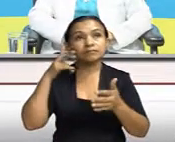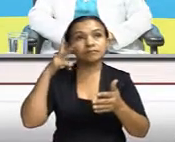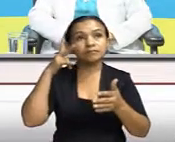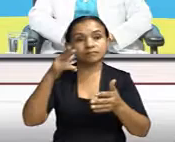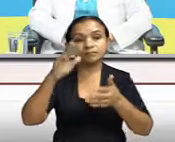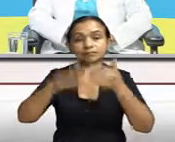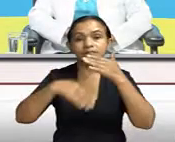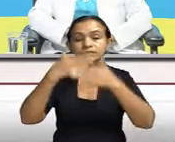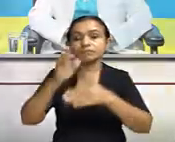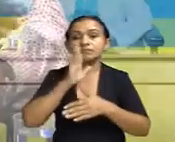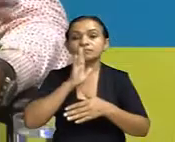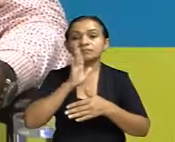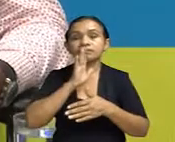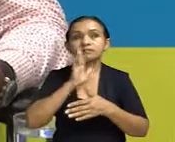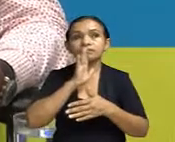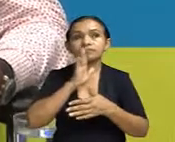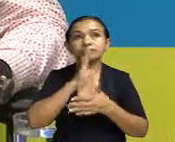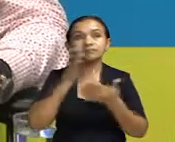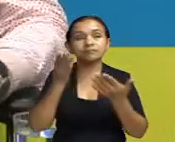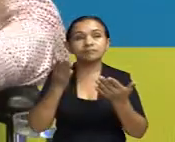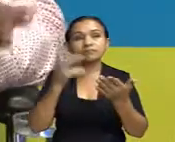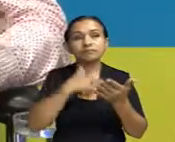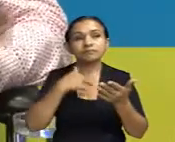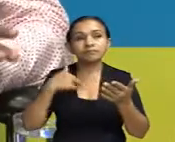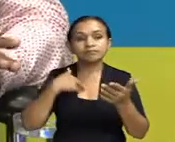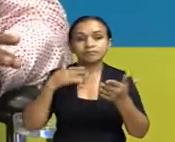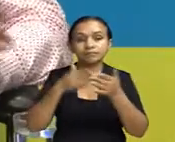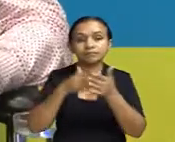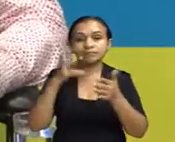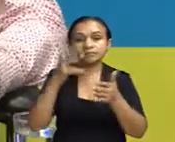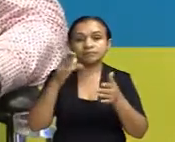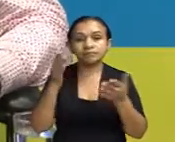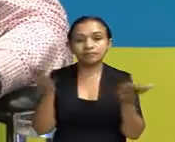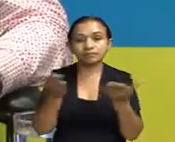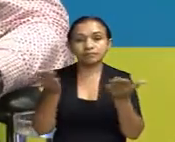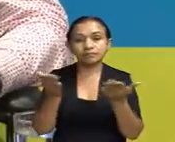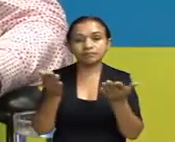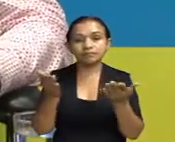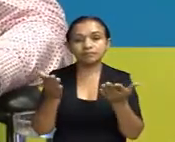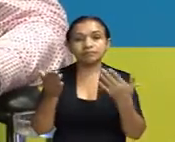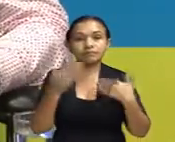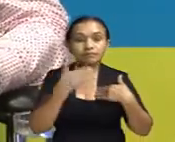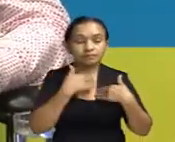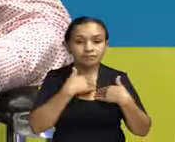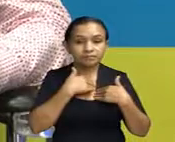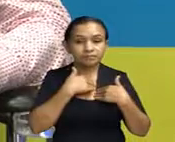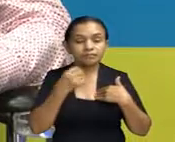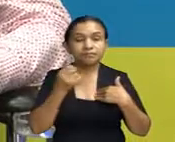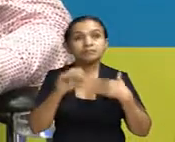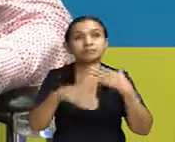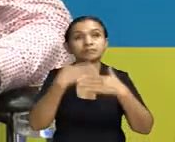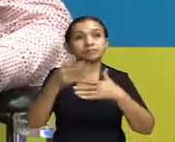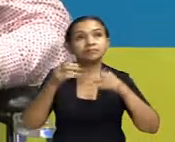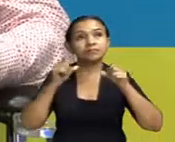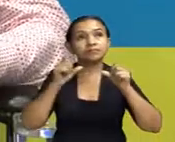más sobre los síntomas. Hemos tocado apenas una parte de los síntomas para la angina de pecho, pero cuando regresemos vamos a seguir hablando más